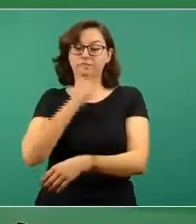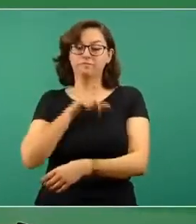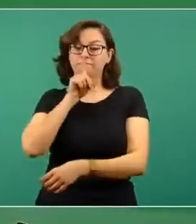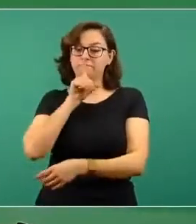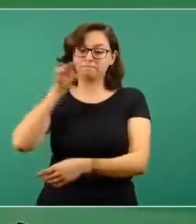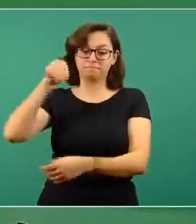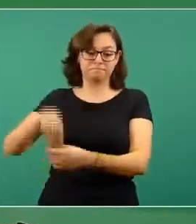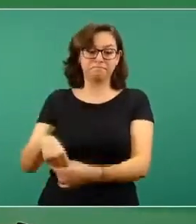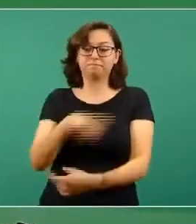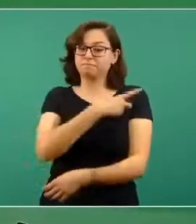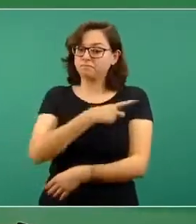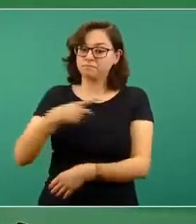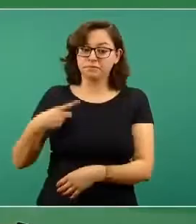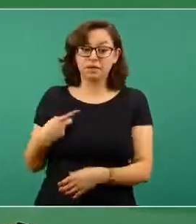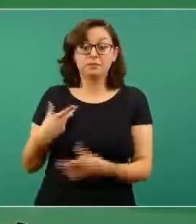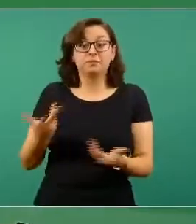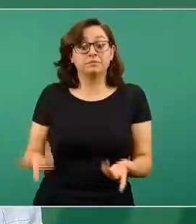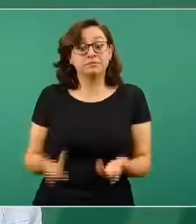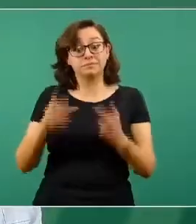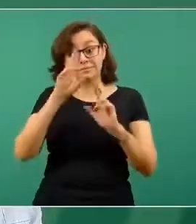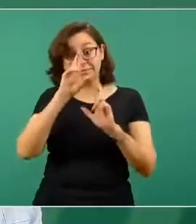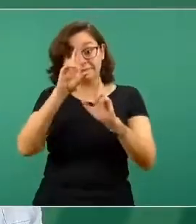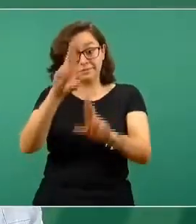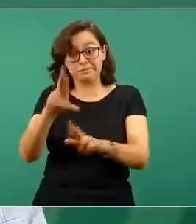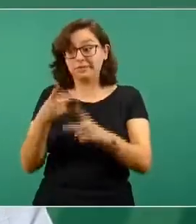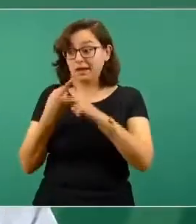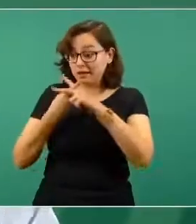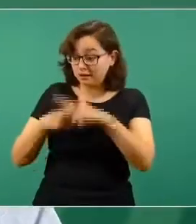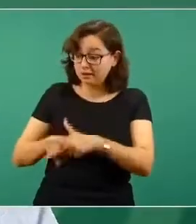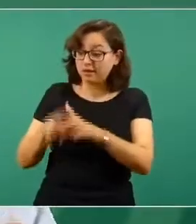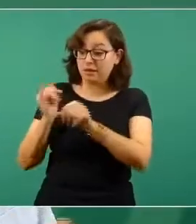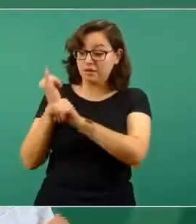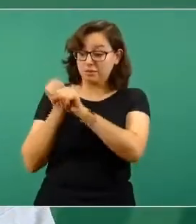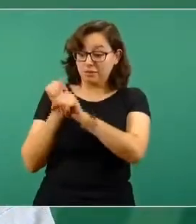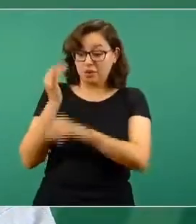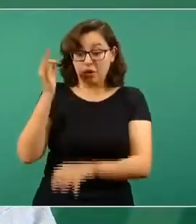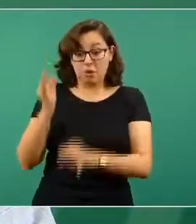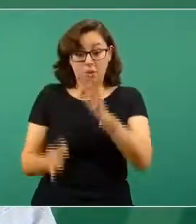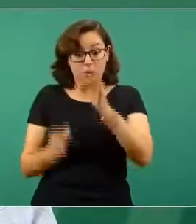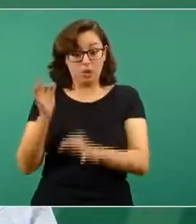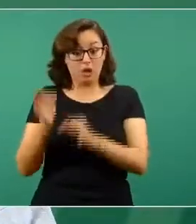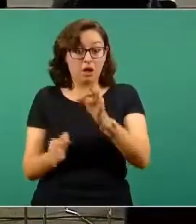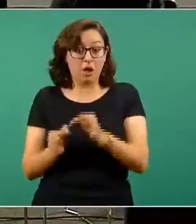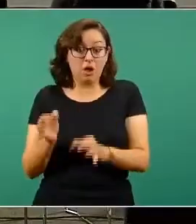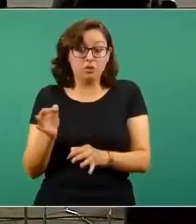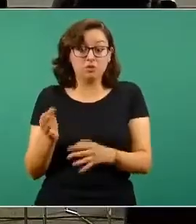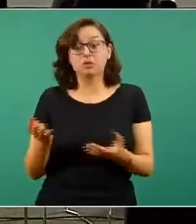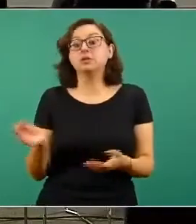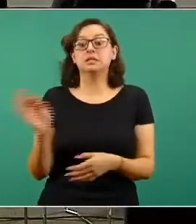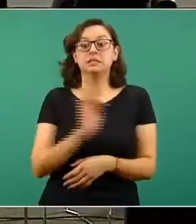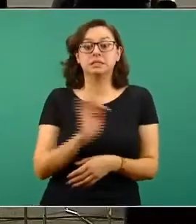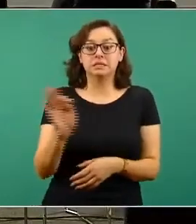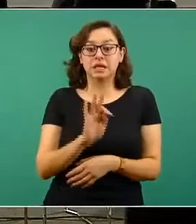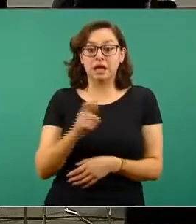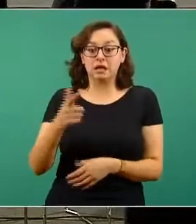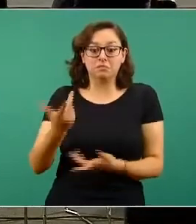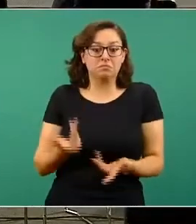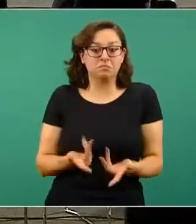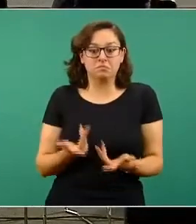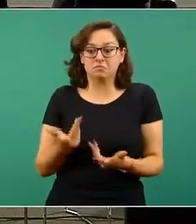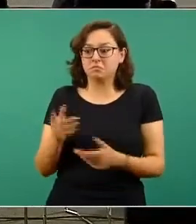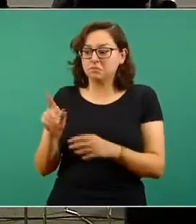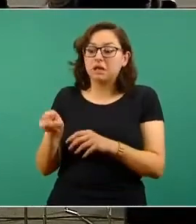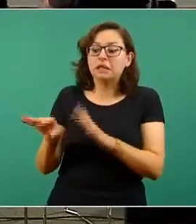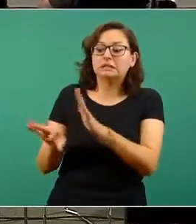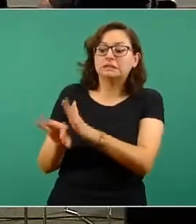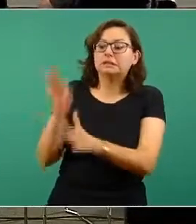judicial que se está llevando a cabo. Recordemos que hay una investigación al respecto y que cualquier elemento que pudiera hacerse del conocimiento público,